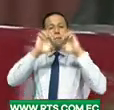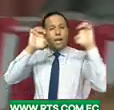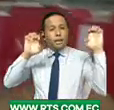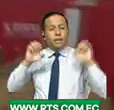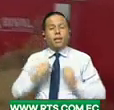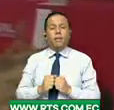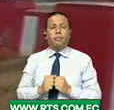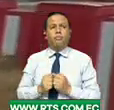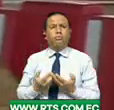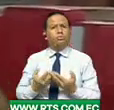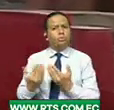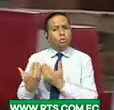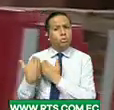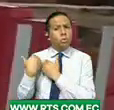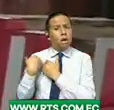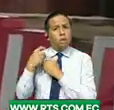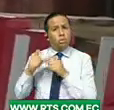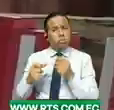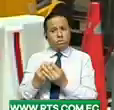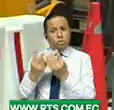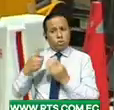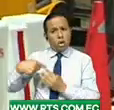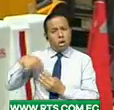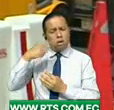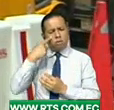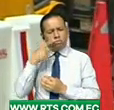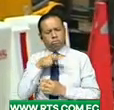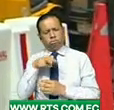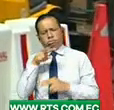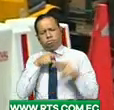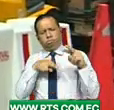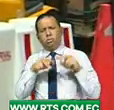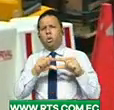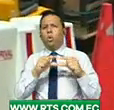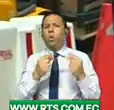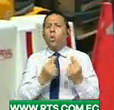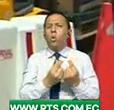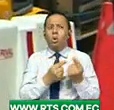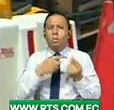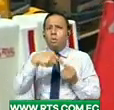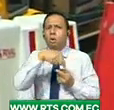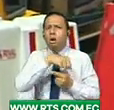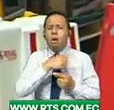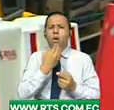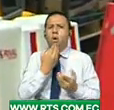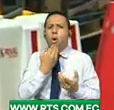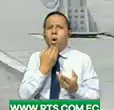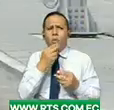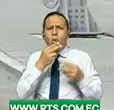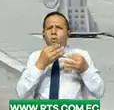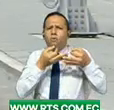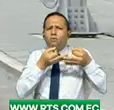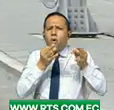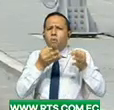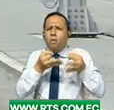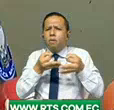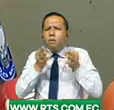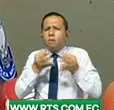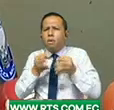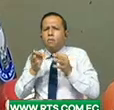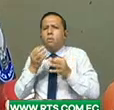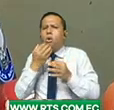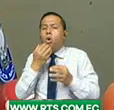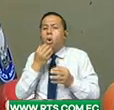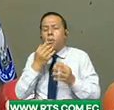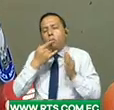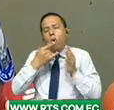encargadas del control de los puertos están detrás de esta agrupación que utiliza métodos que son difíciles de detectar por escáners esto